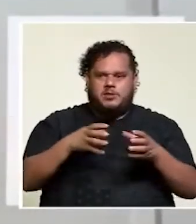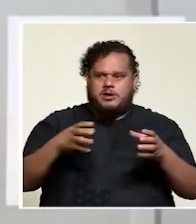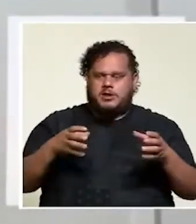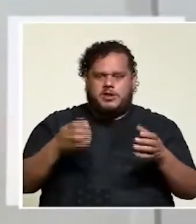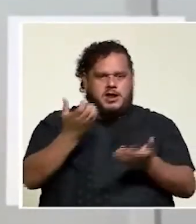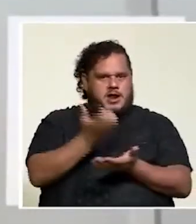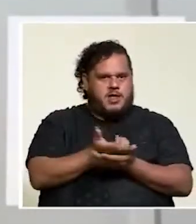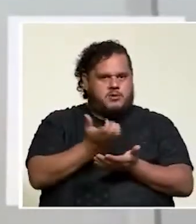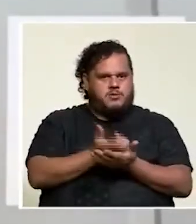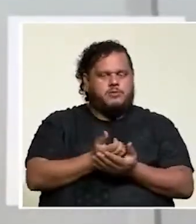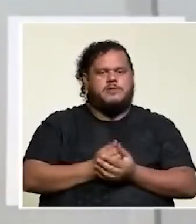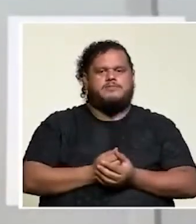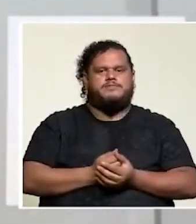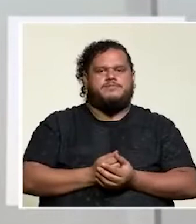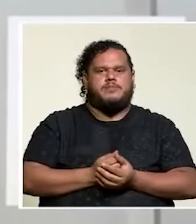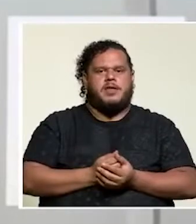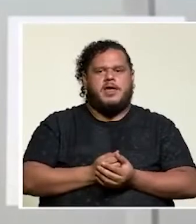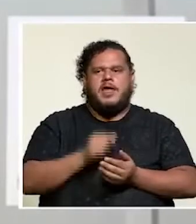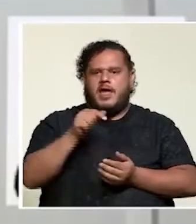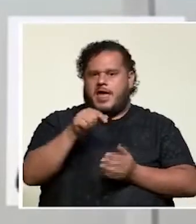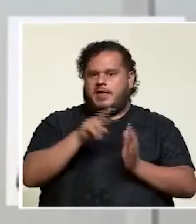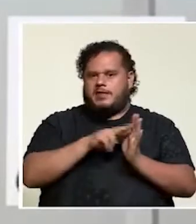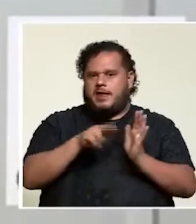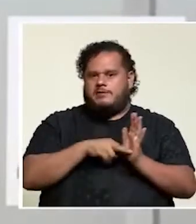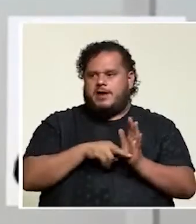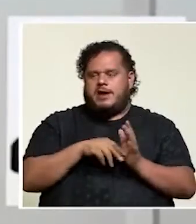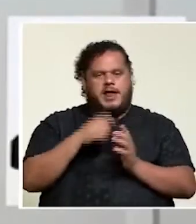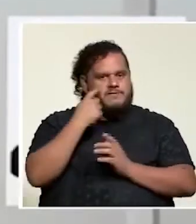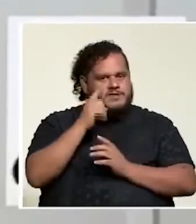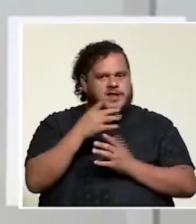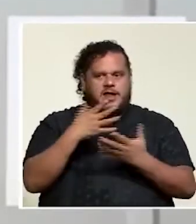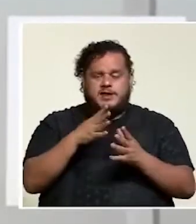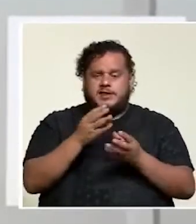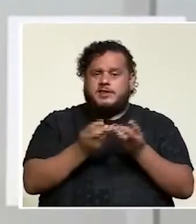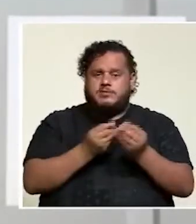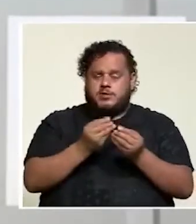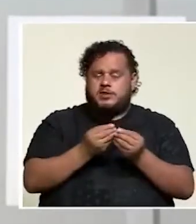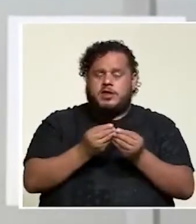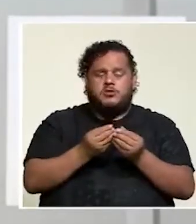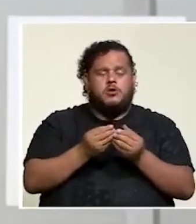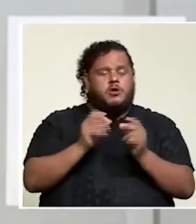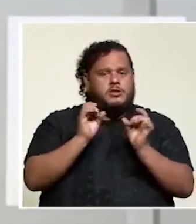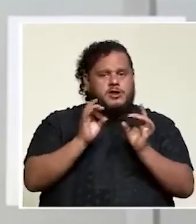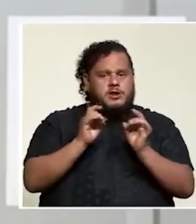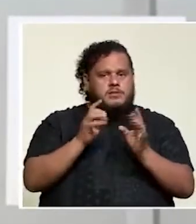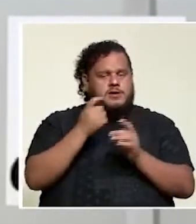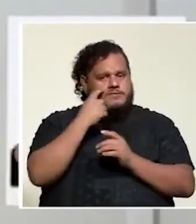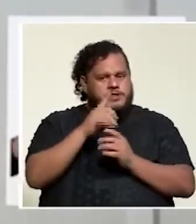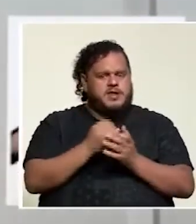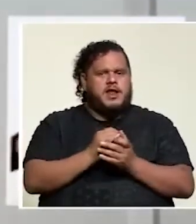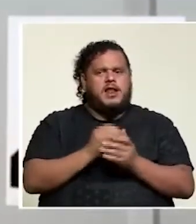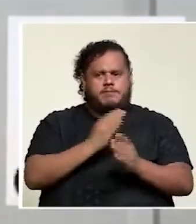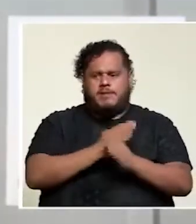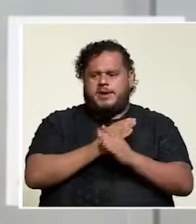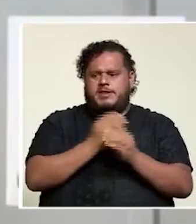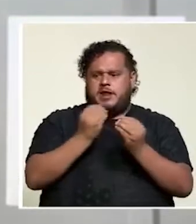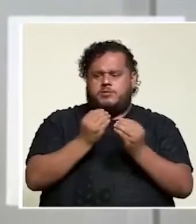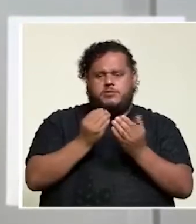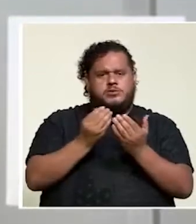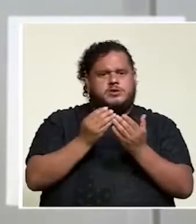economía. Esta regla fiscal ya está produciendo un caos en muchas partes. Va a paralizar varias